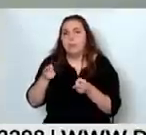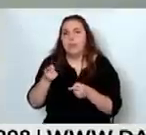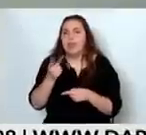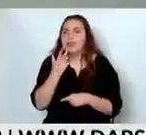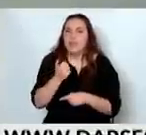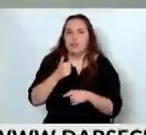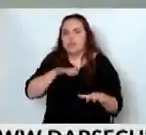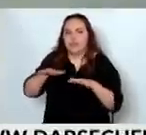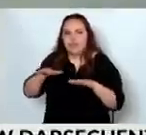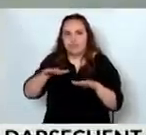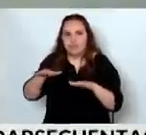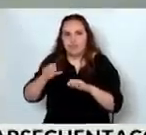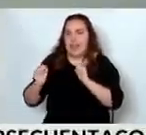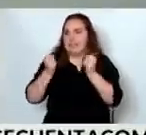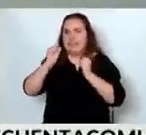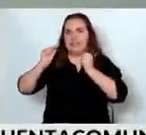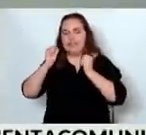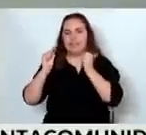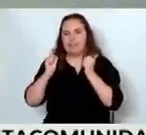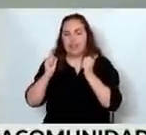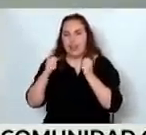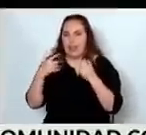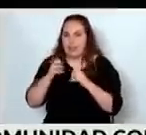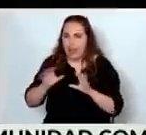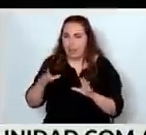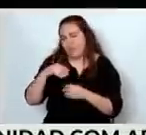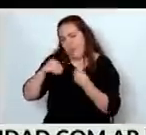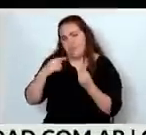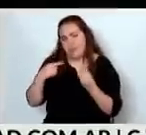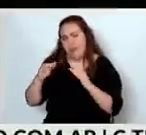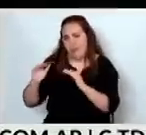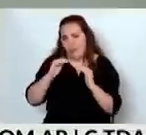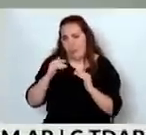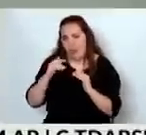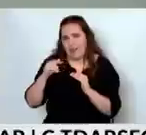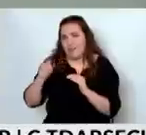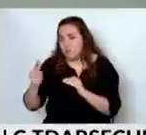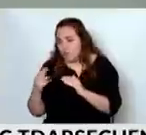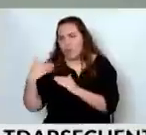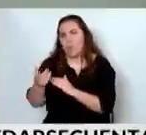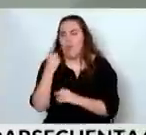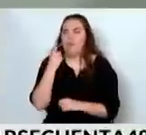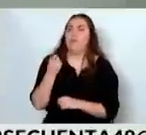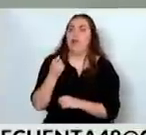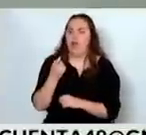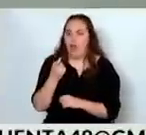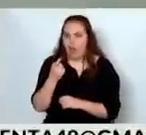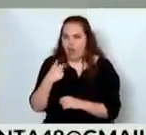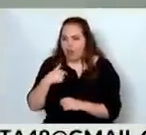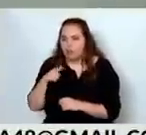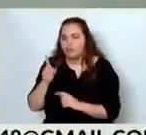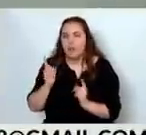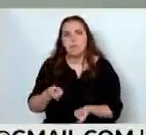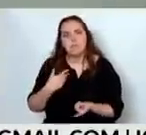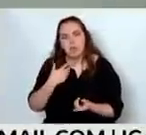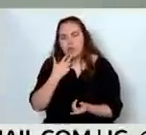hiperactividad, había un nivel de ansiedad grande que lo tenemos en la familia y nos dimos cuenta después, ¿no? Pero claro. Decís, yo también. Digo,